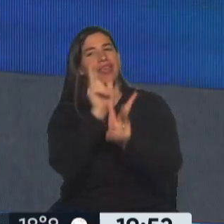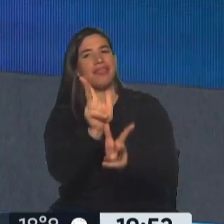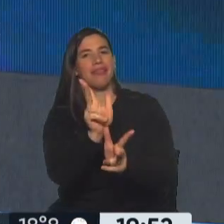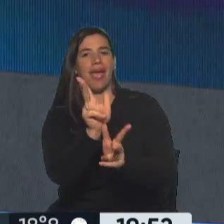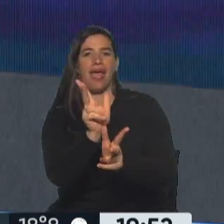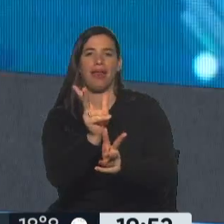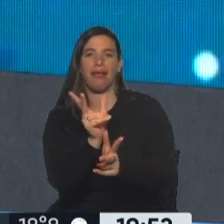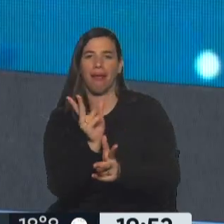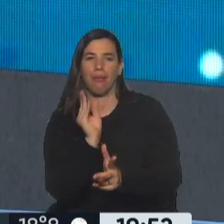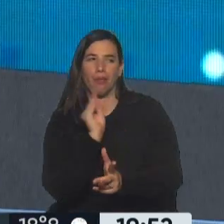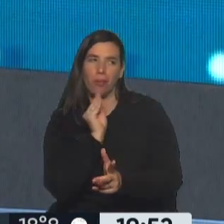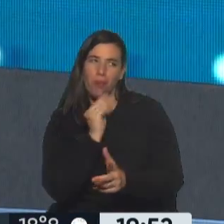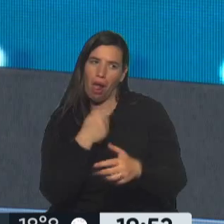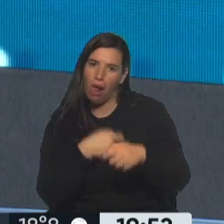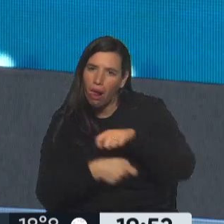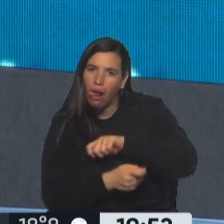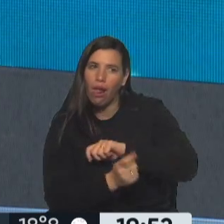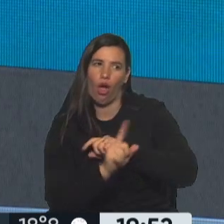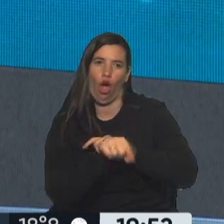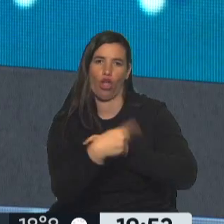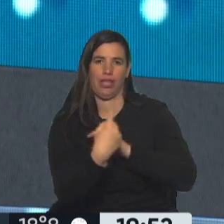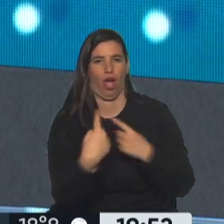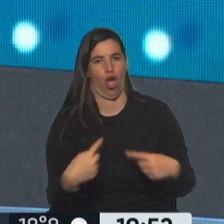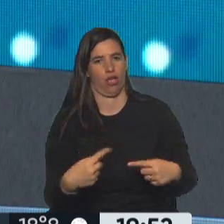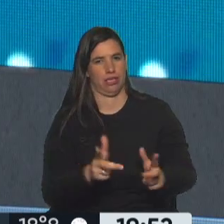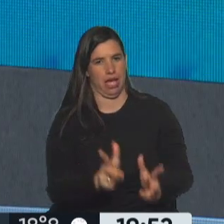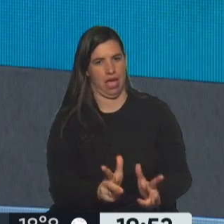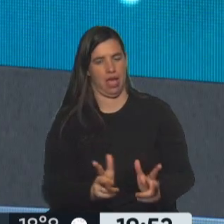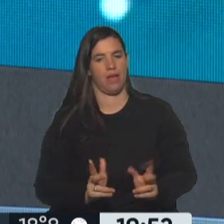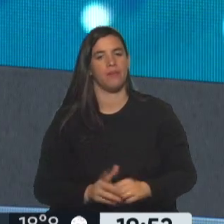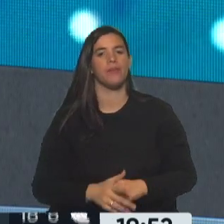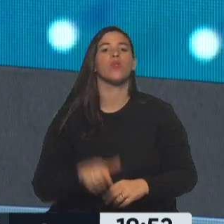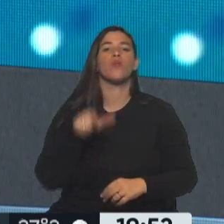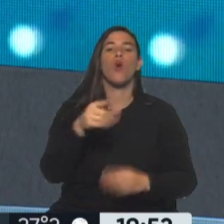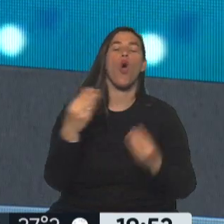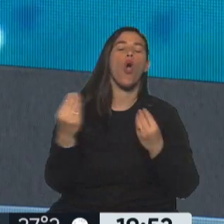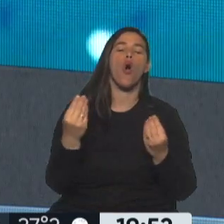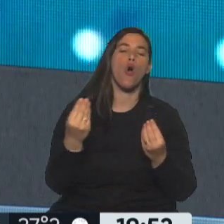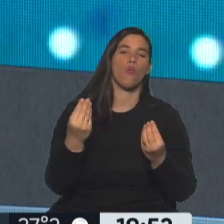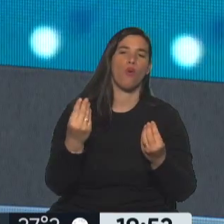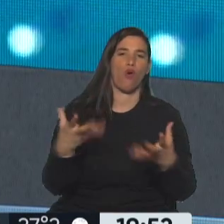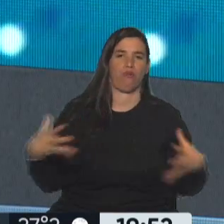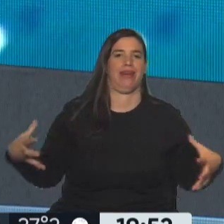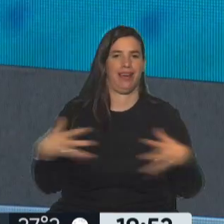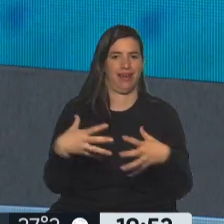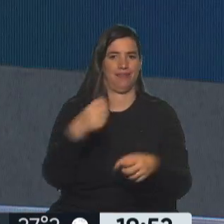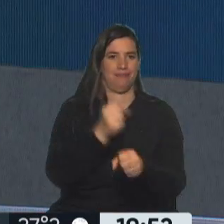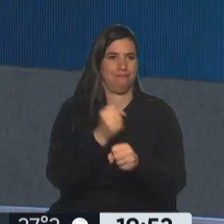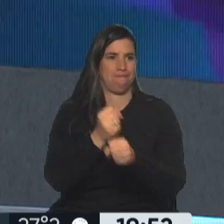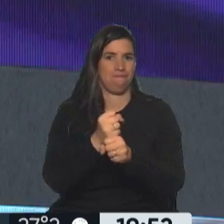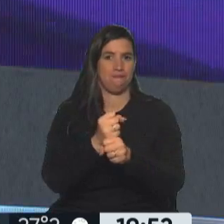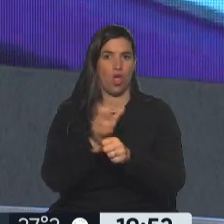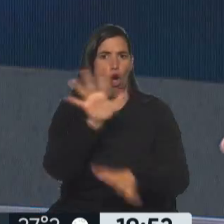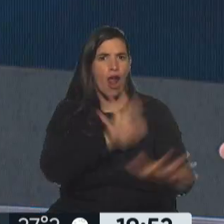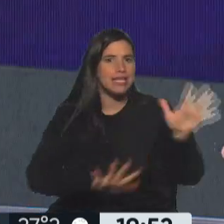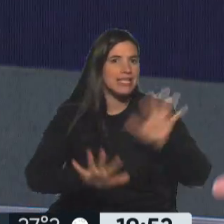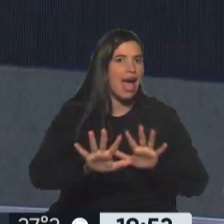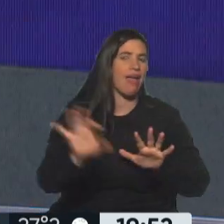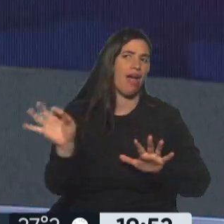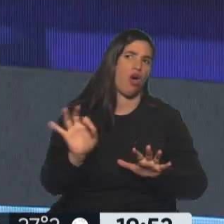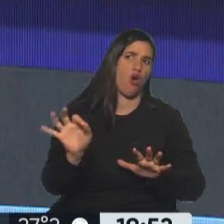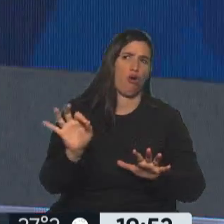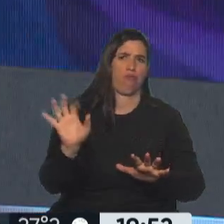convenios colectivos y la reforma laboral, porque te dicen, no, son convenios colectivos que fueron firmados en el 74, en el 75, sí,